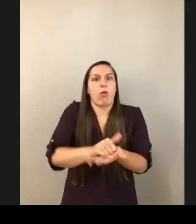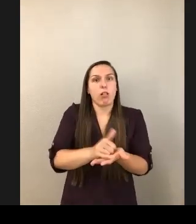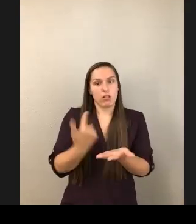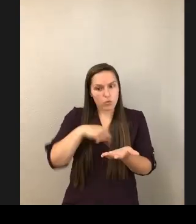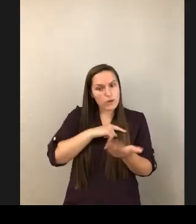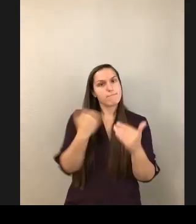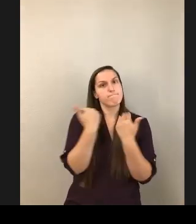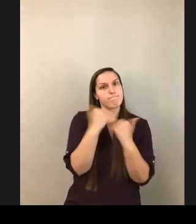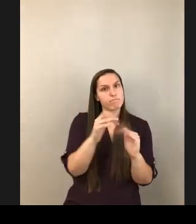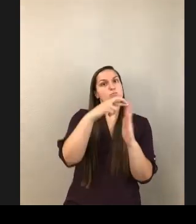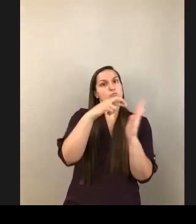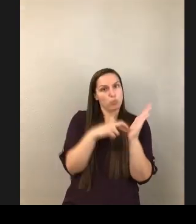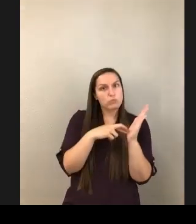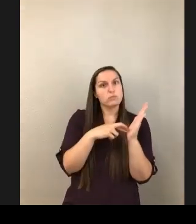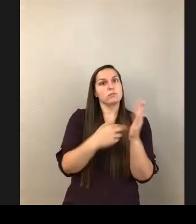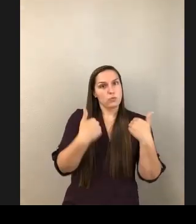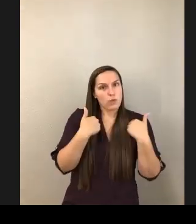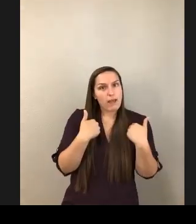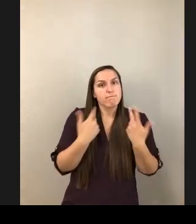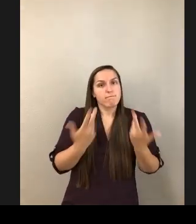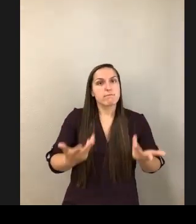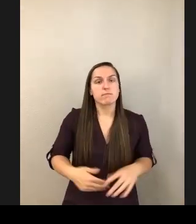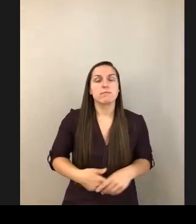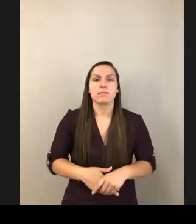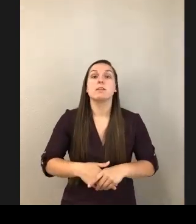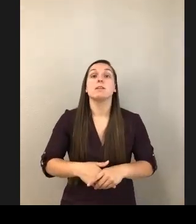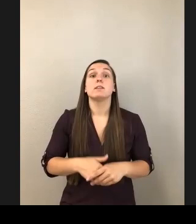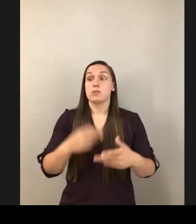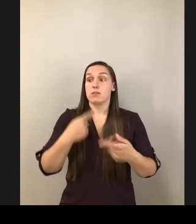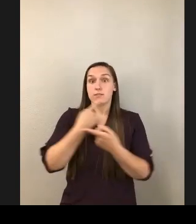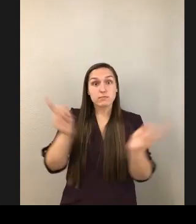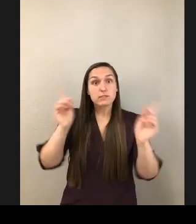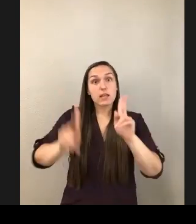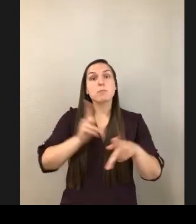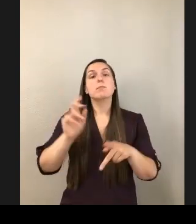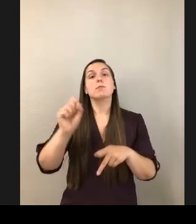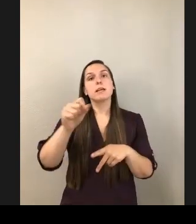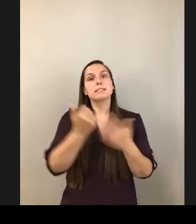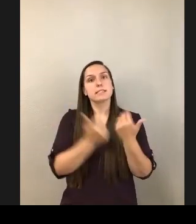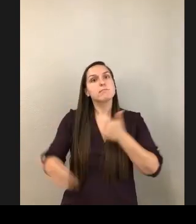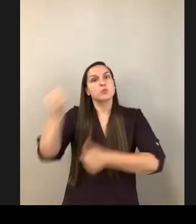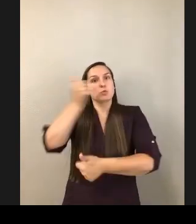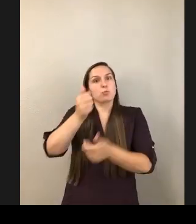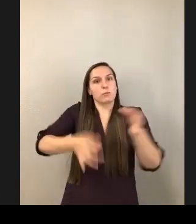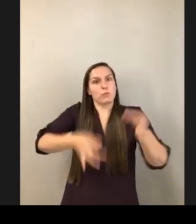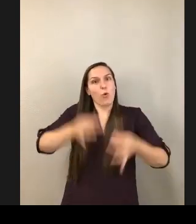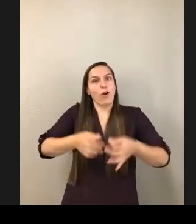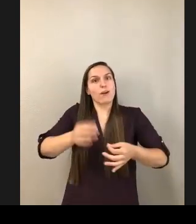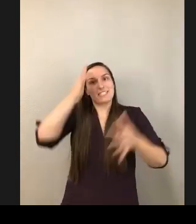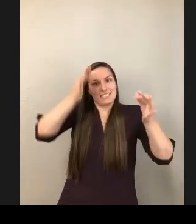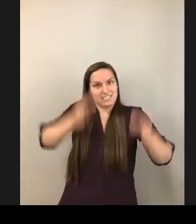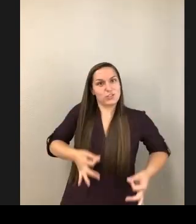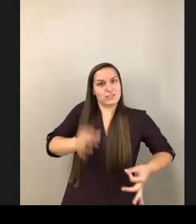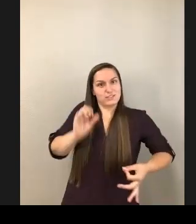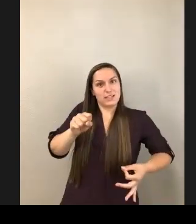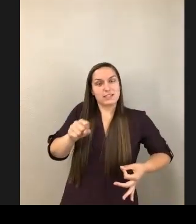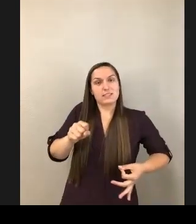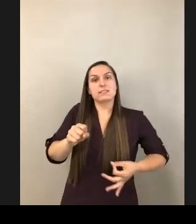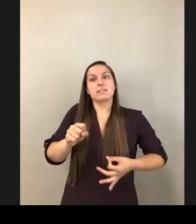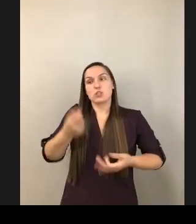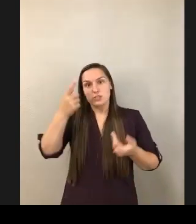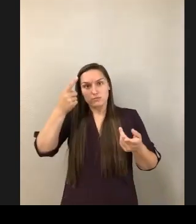tienen unas expectativas lógicas, pero explicar a la gente que